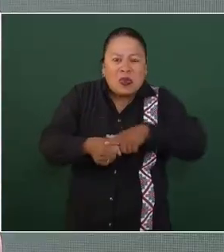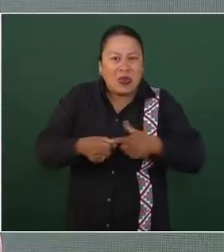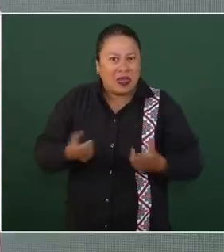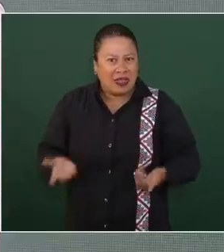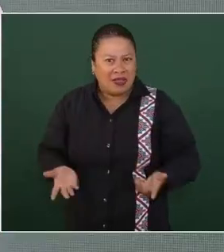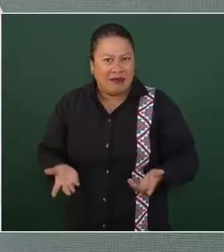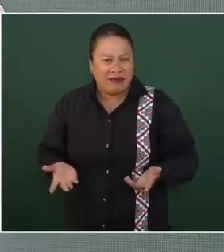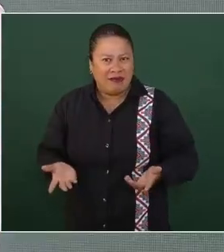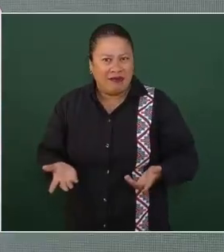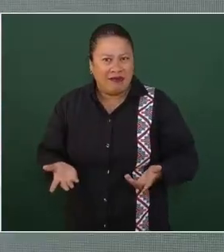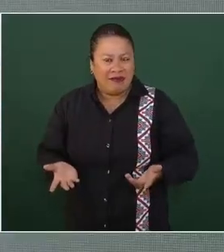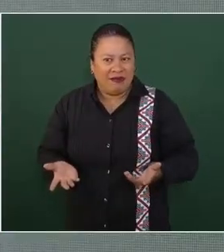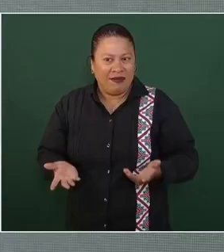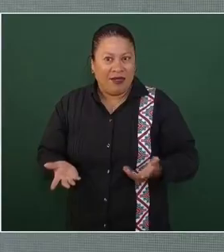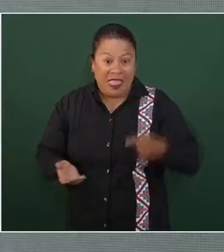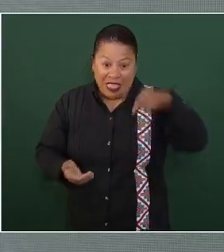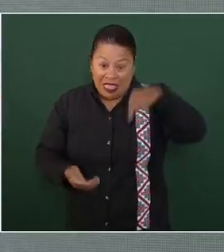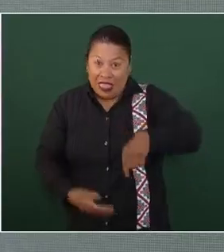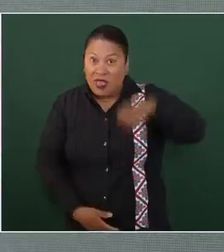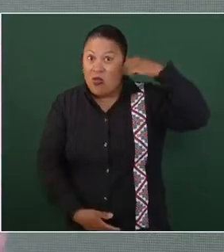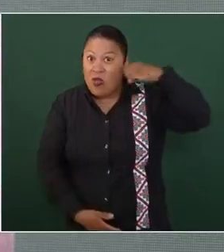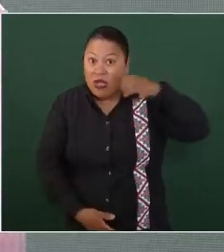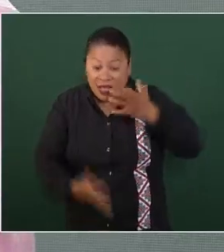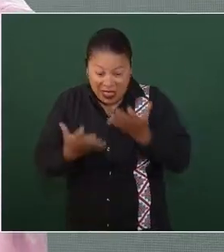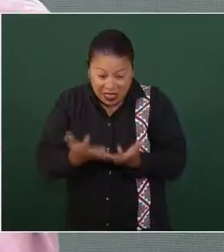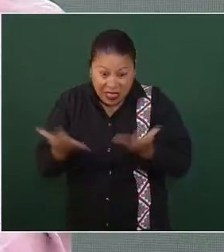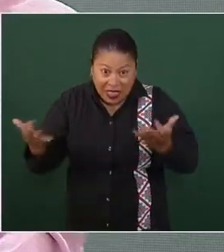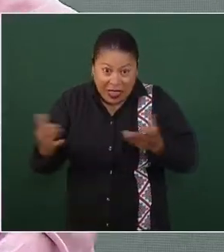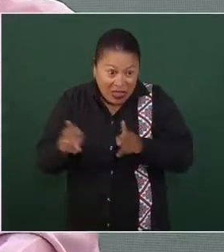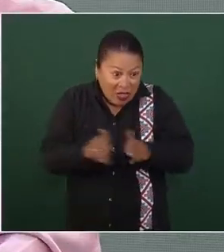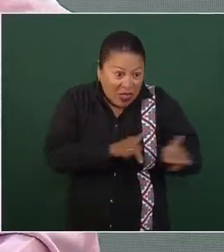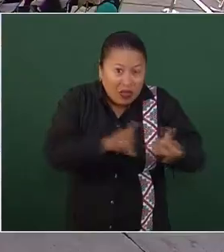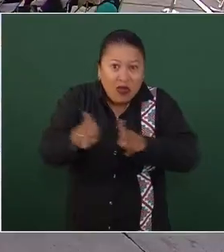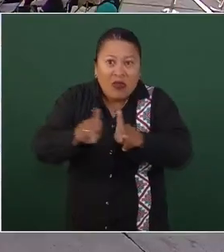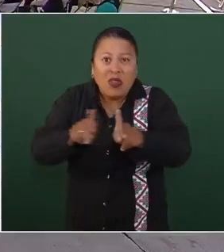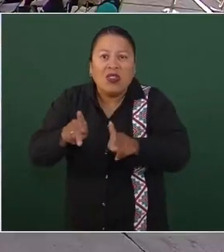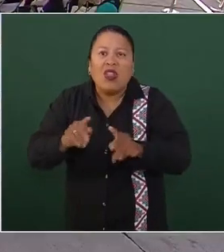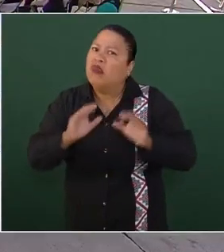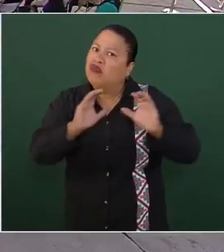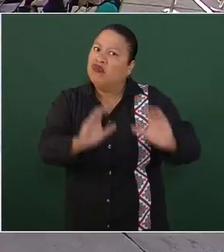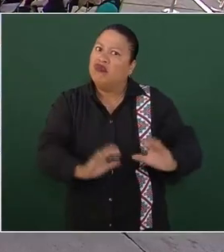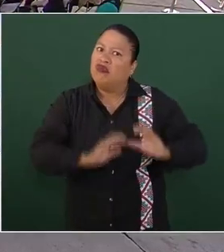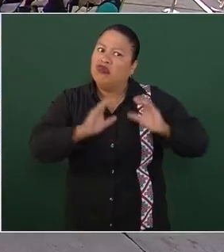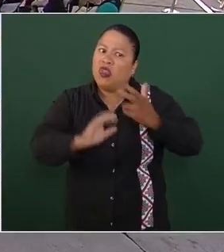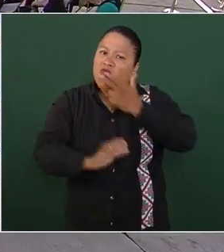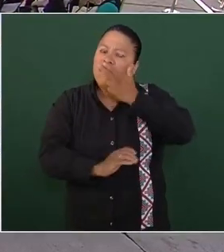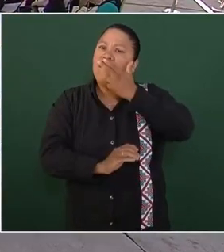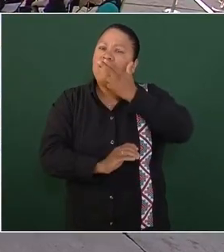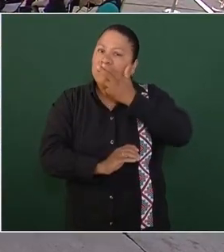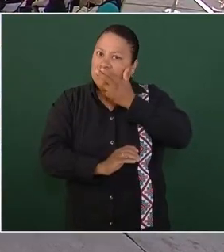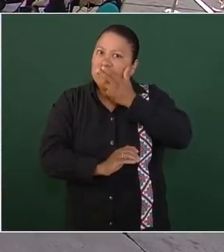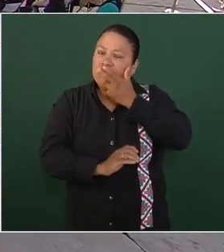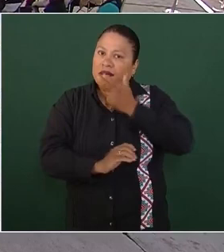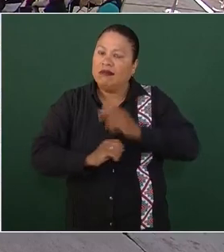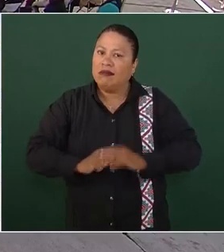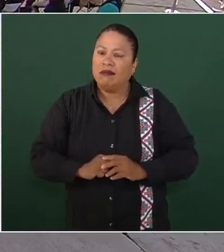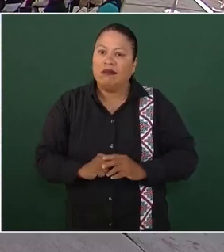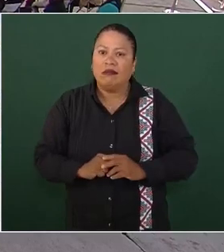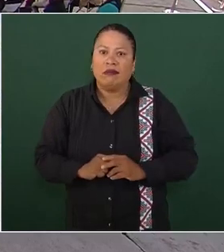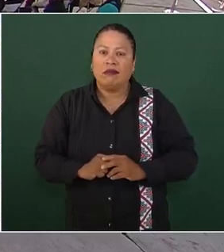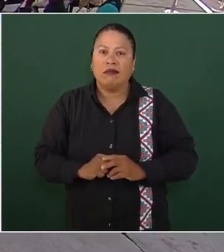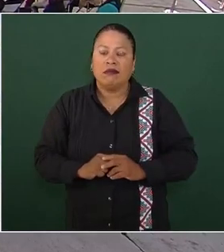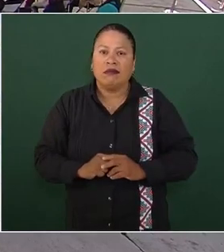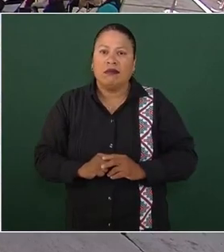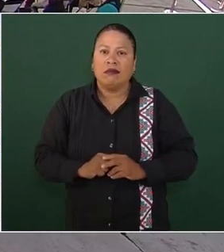pero aquí en Oaxaca las tierras de los pueblos se conservaron no